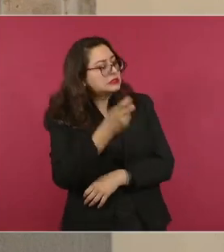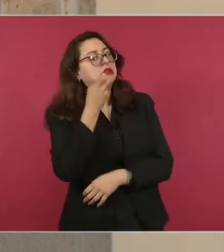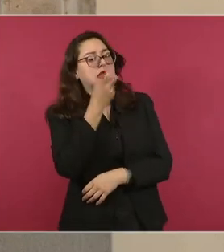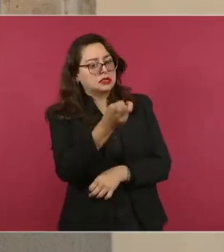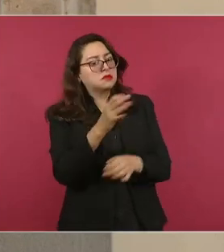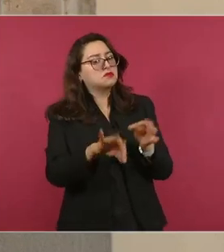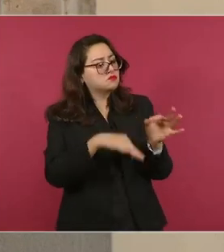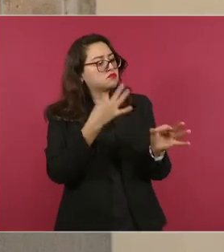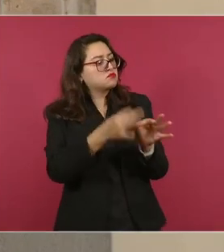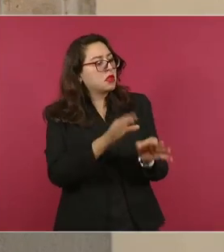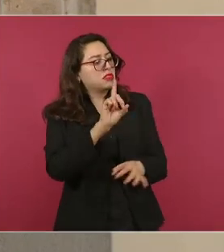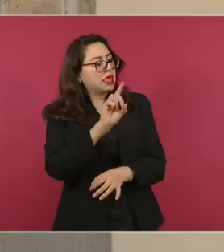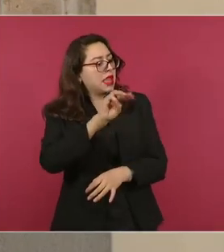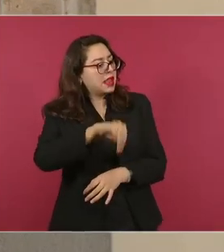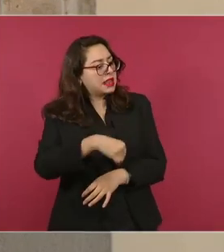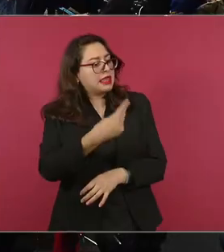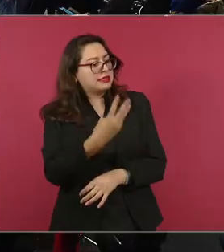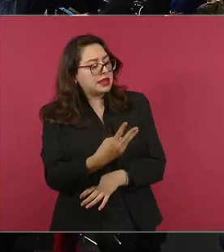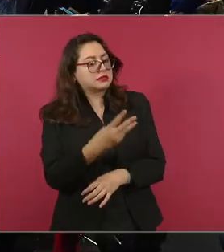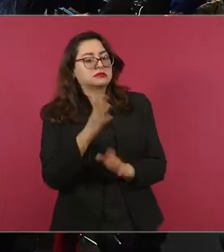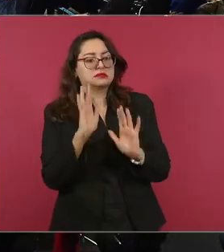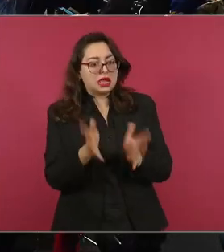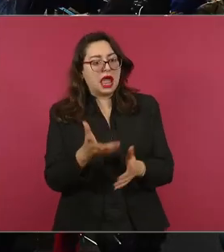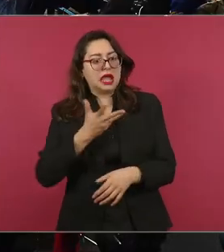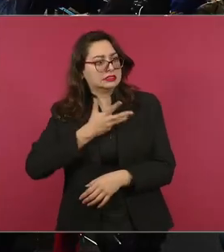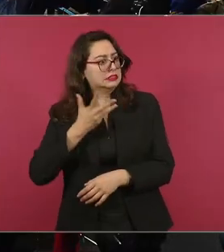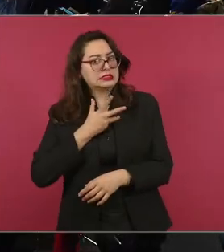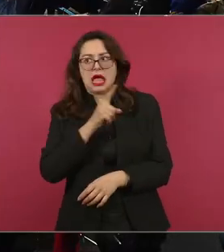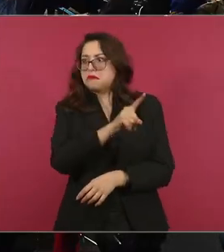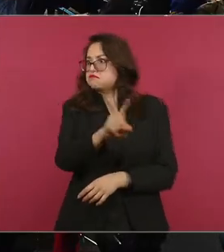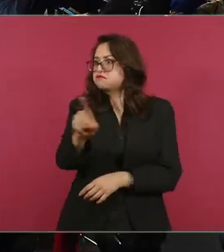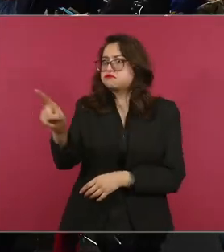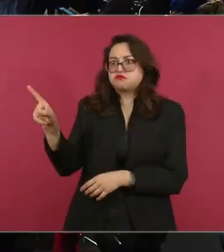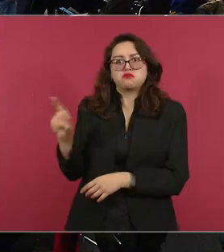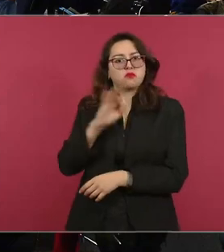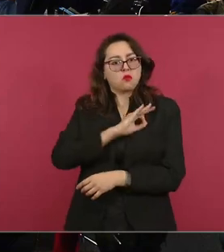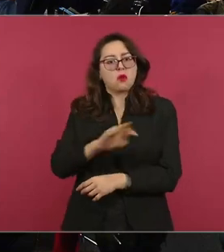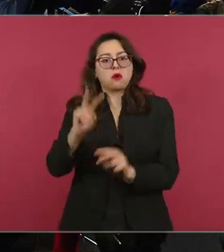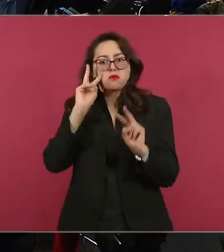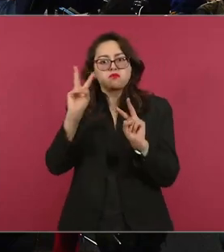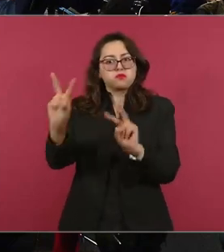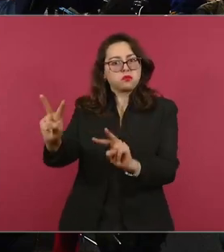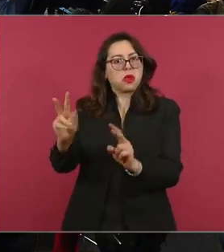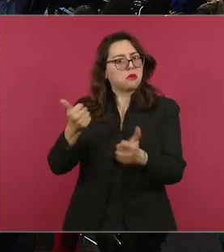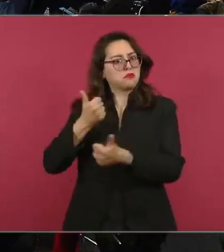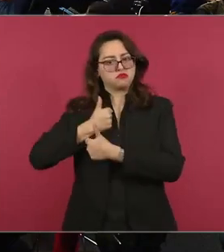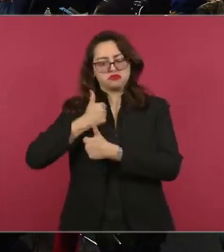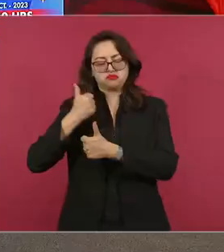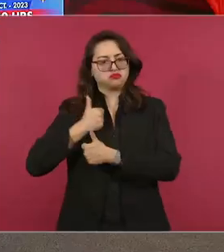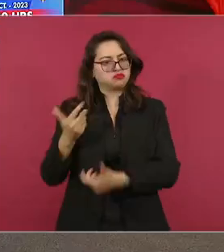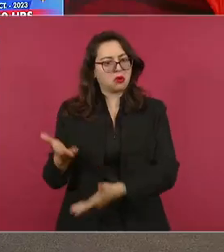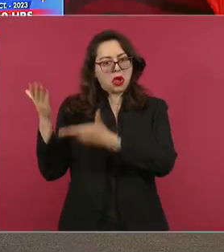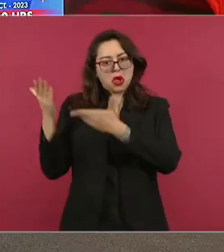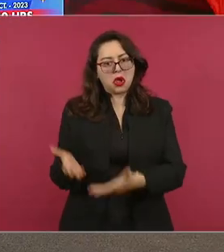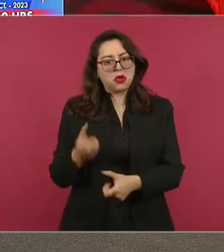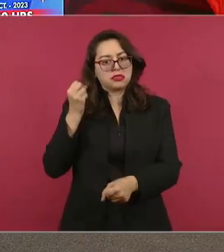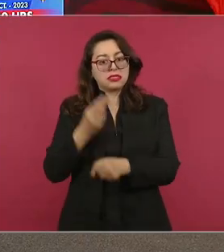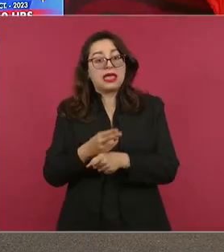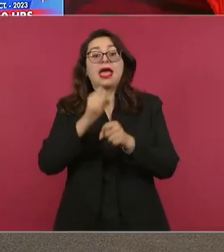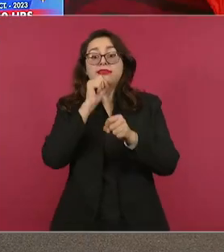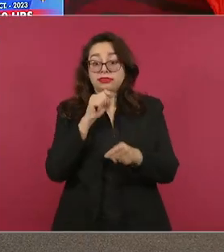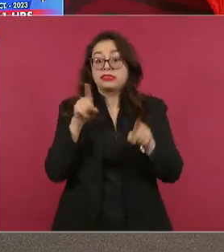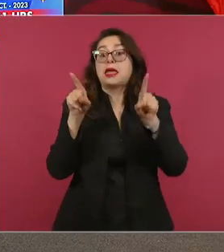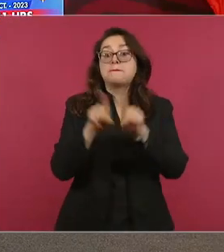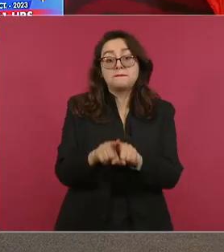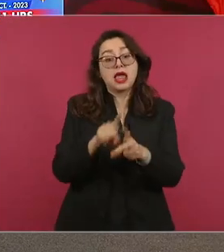el plan DN3E, como ves, por parte de la Secretaría de Defensa Nacional del Ejército Mexicano, el plan Marina por